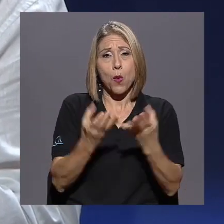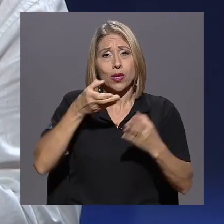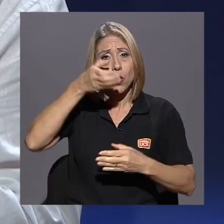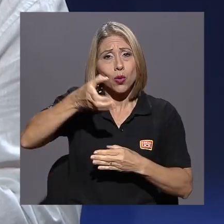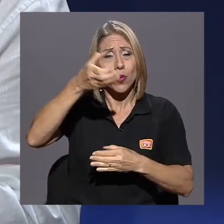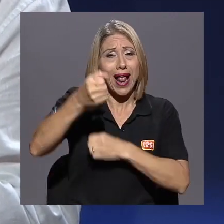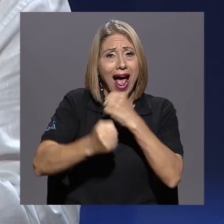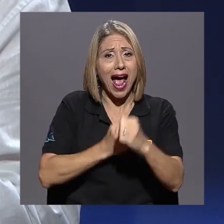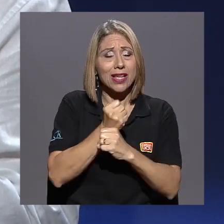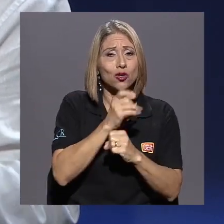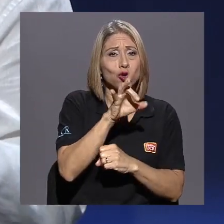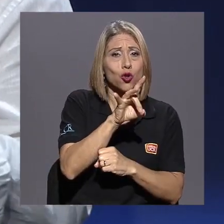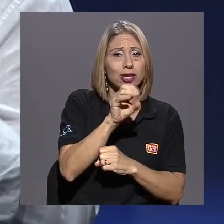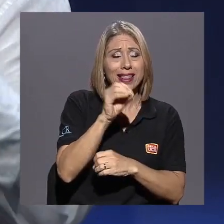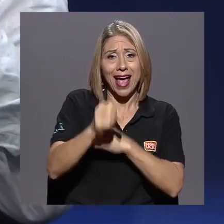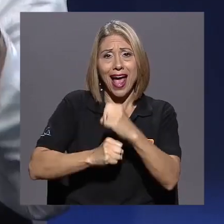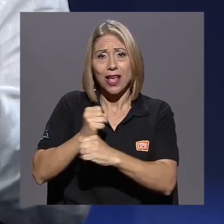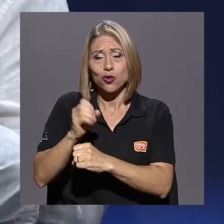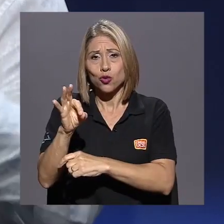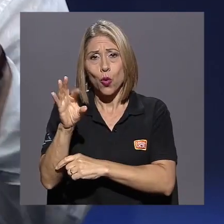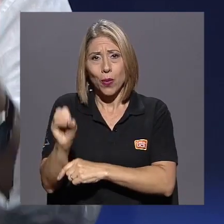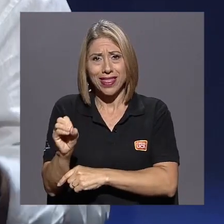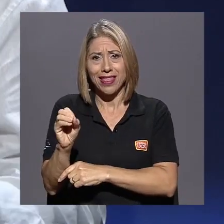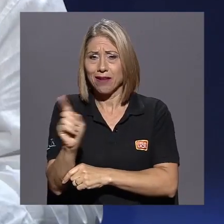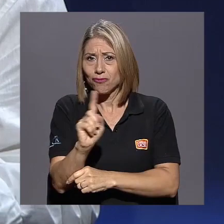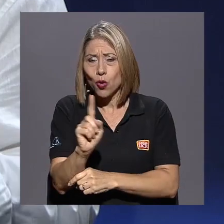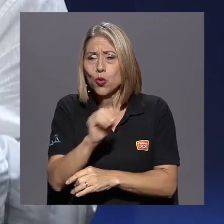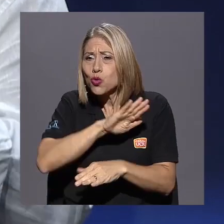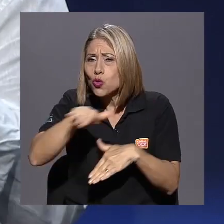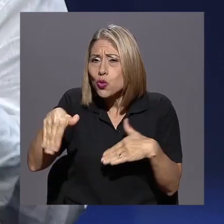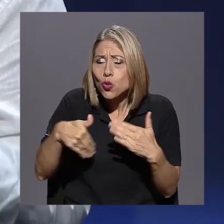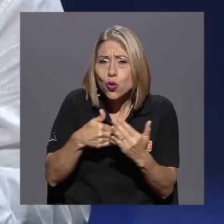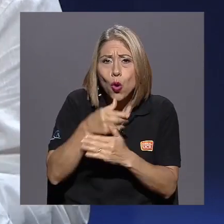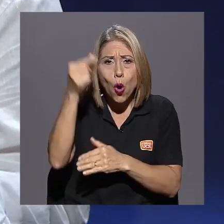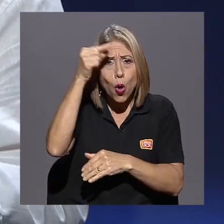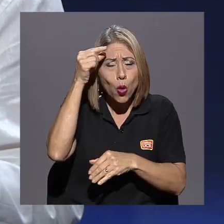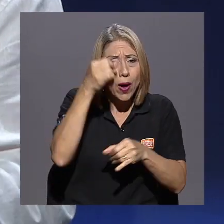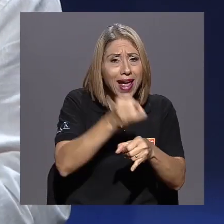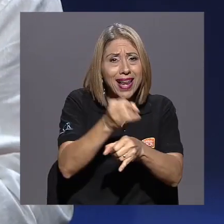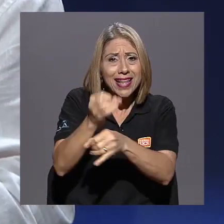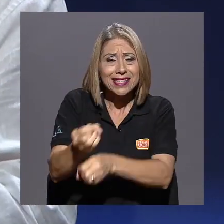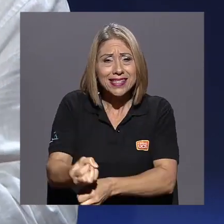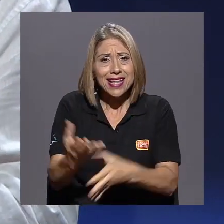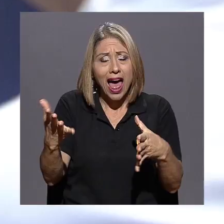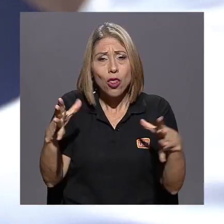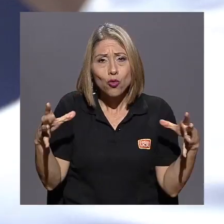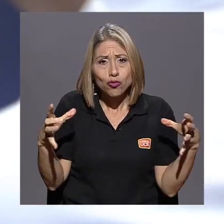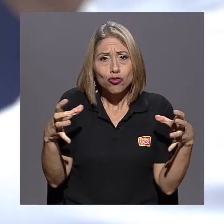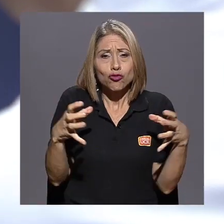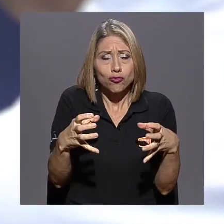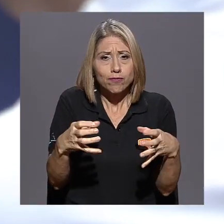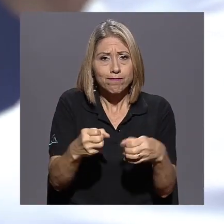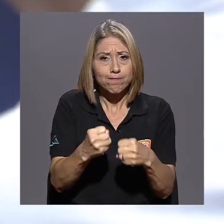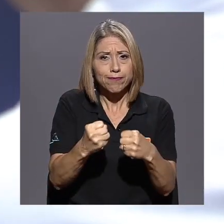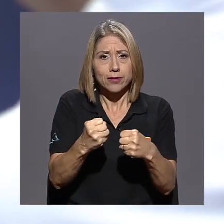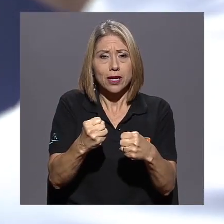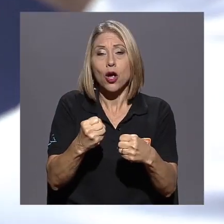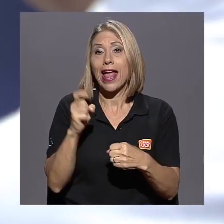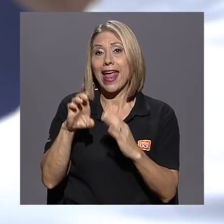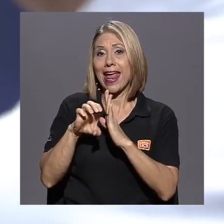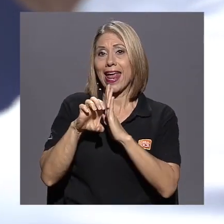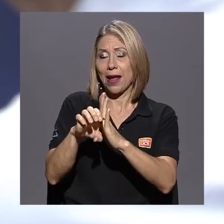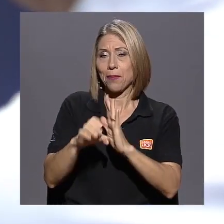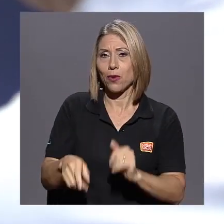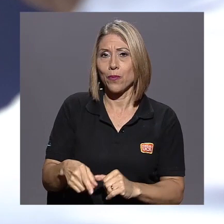80 y 90 sino realmente refundar todo el estado e incluso las instituciones públicas le doy un ejemplo interesante